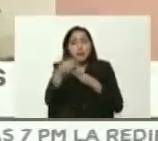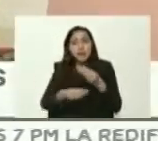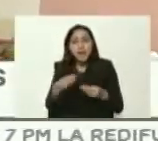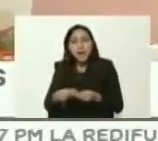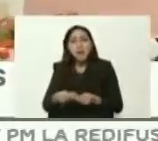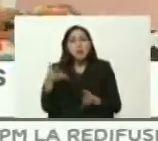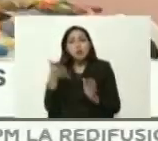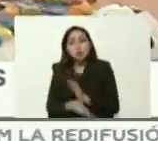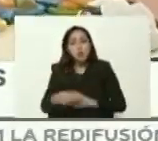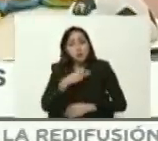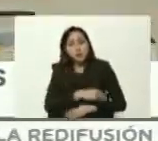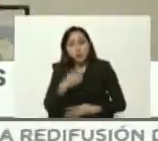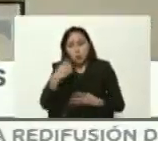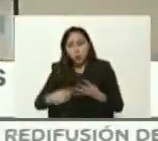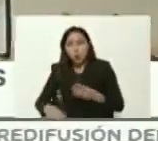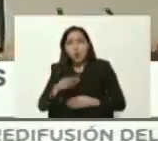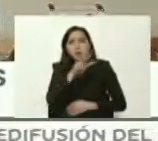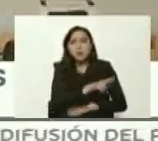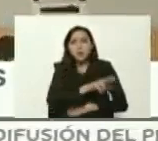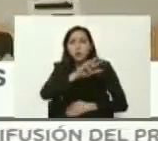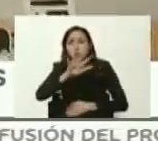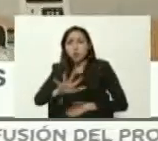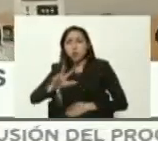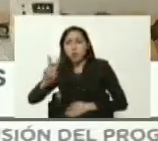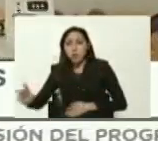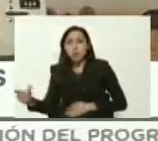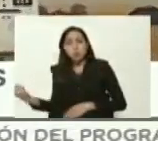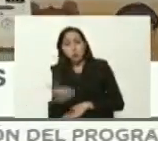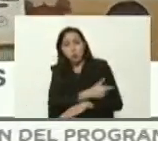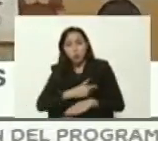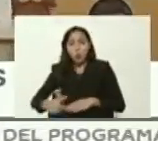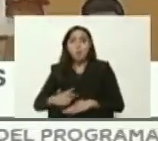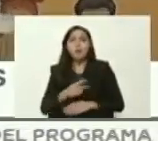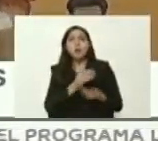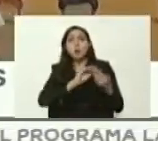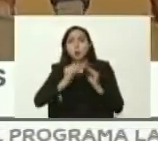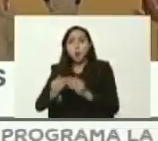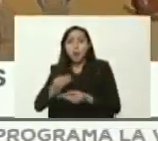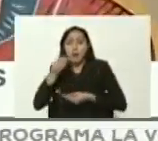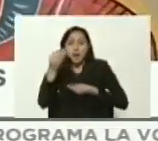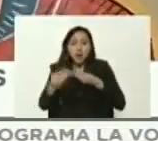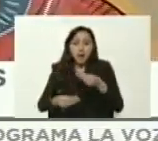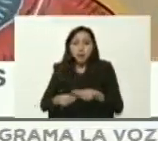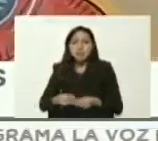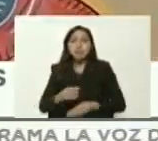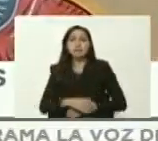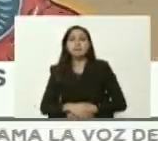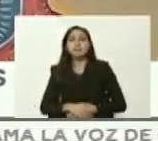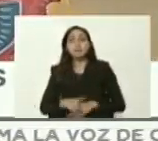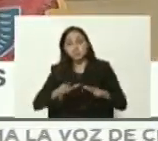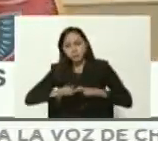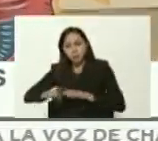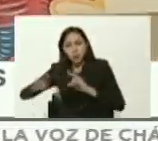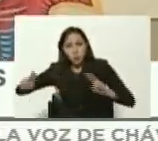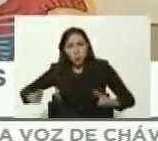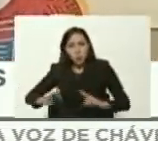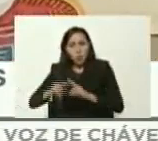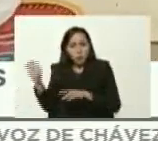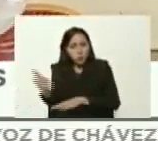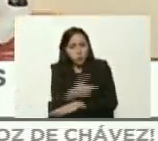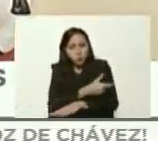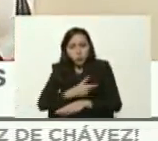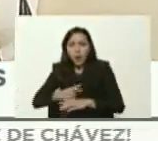en cada uno de los 352 gobiernos comunitarios para que sea la base de misión, presidente, el espacio de encuentro, de gobierno,